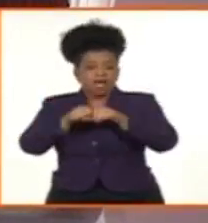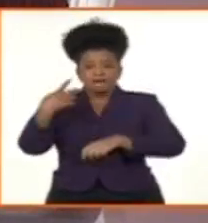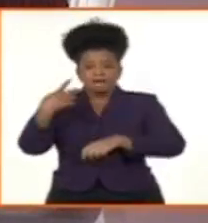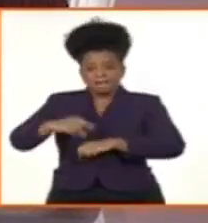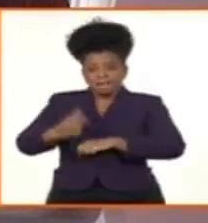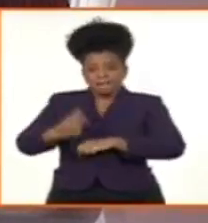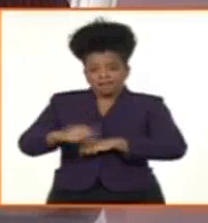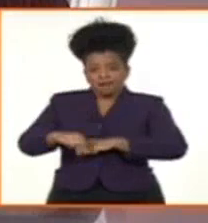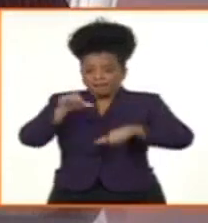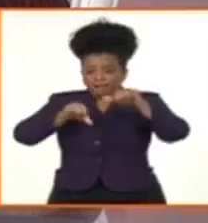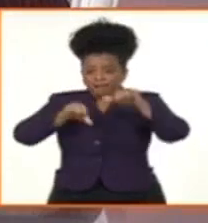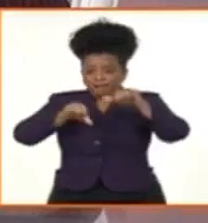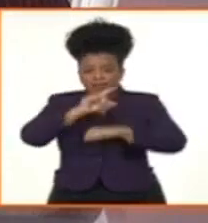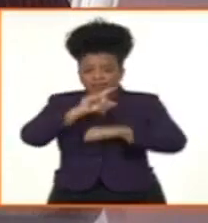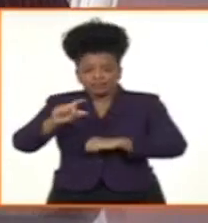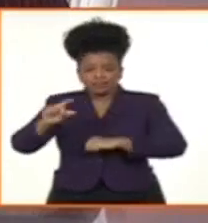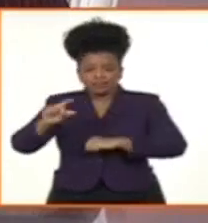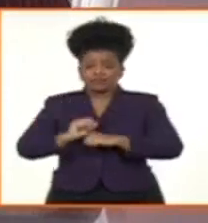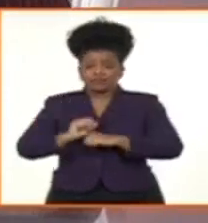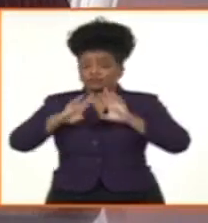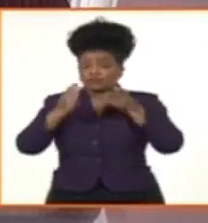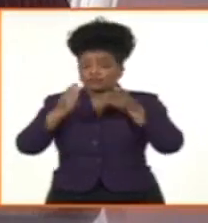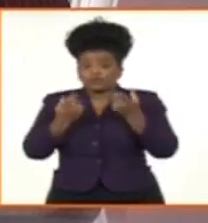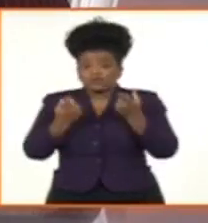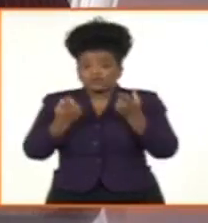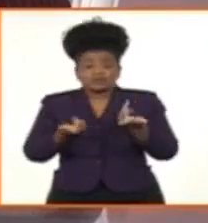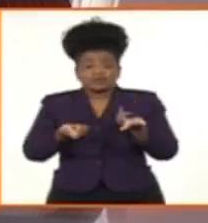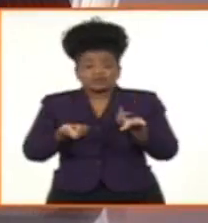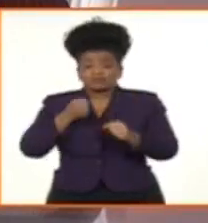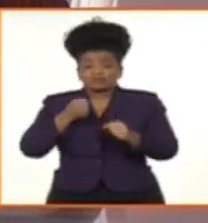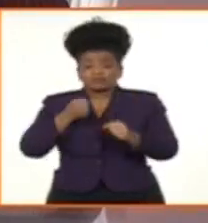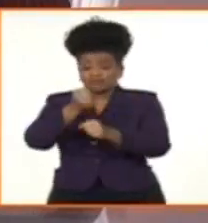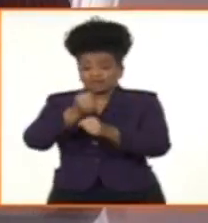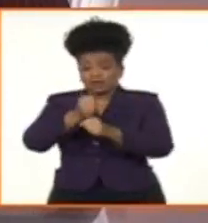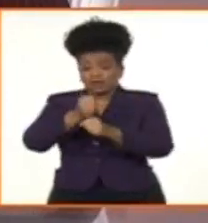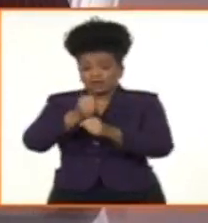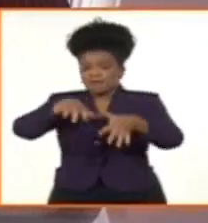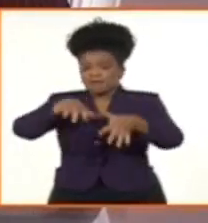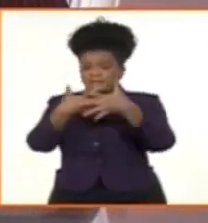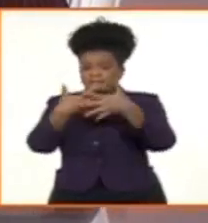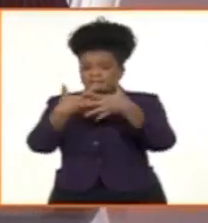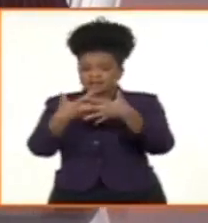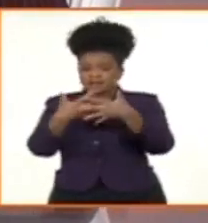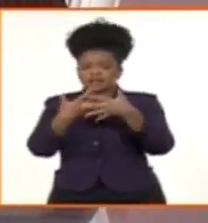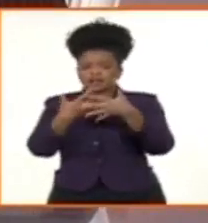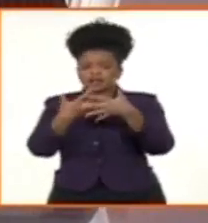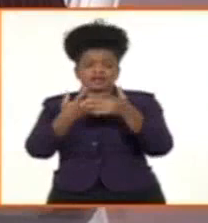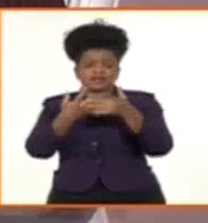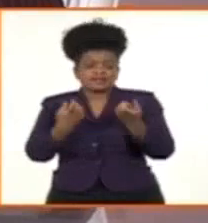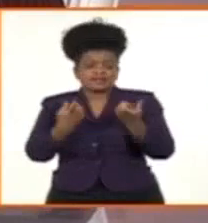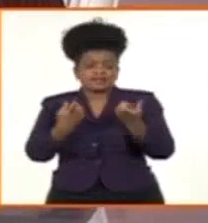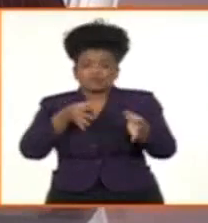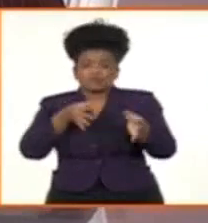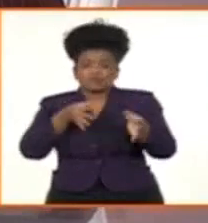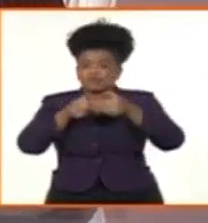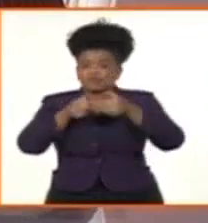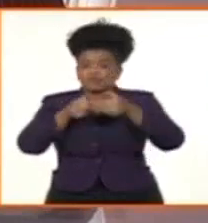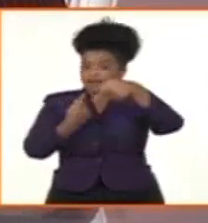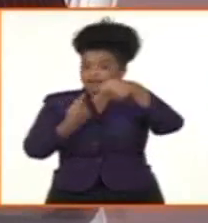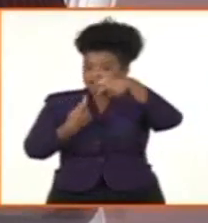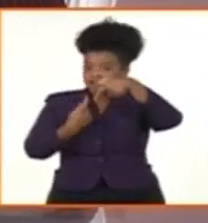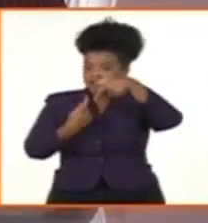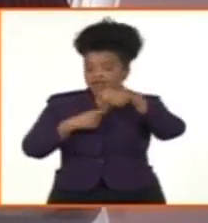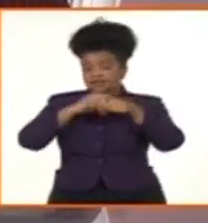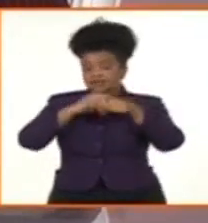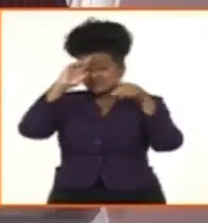la conectividad que demandaron todos los centros de investigación científica donde se probaron los protocolos. Pero estamos hablando de la salud, que para nosotros fue